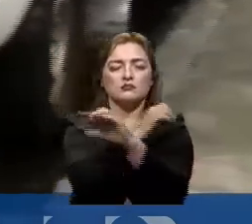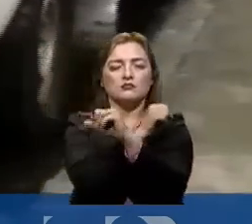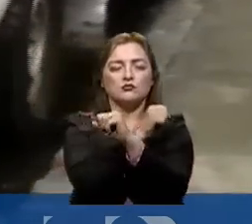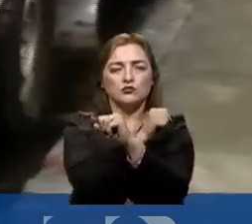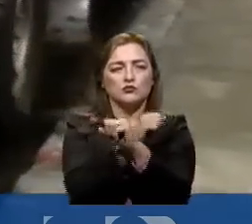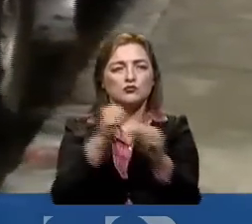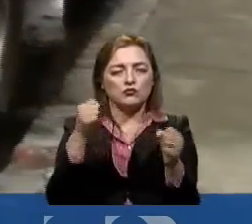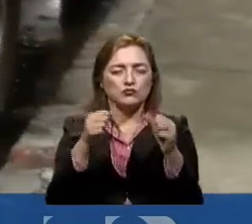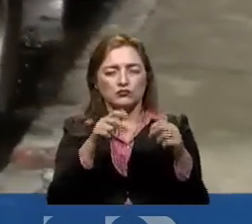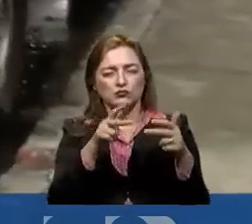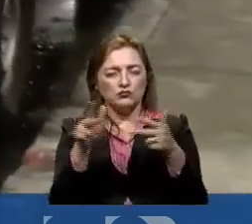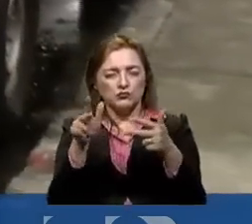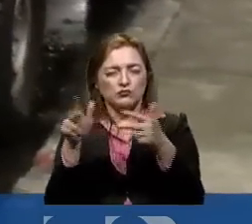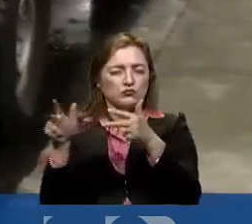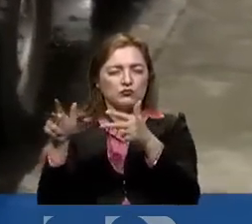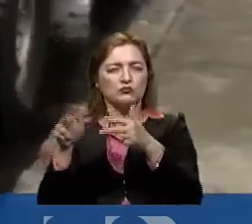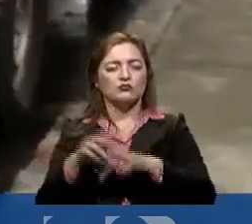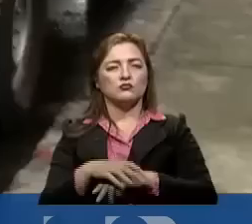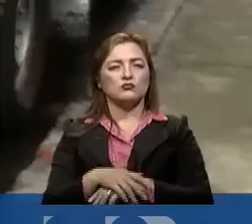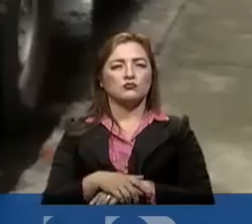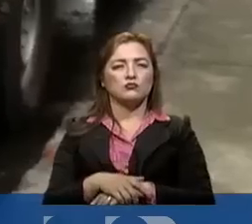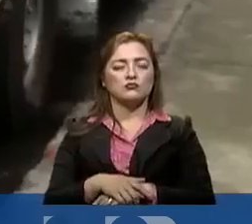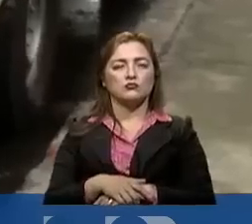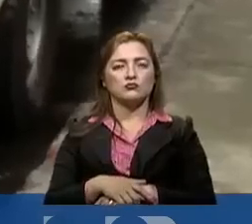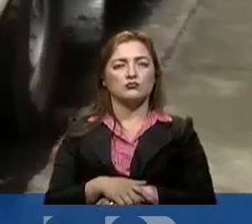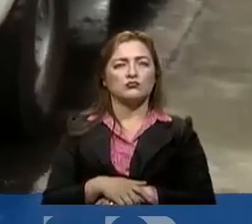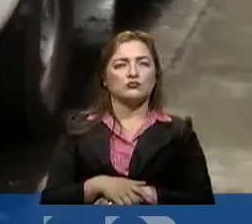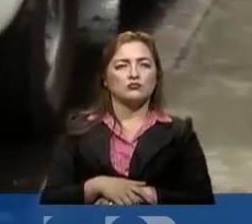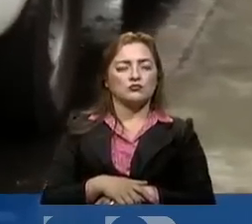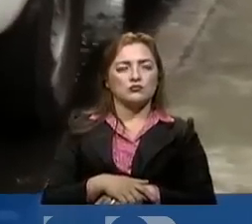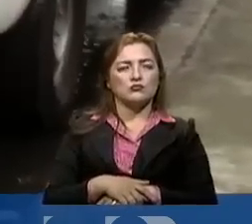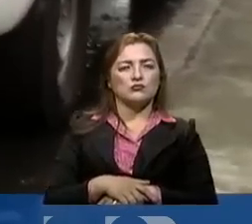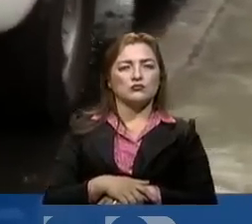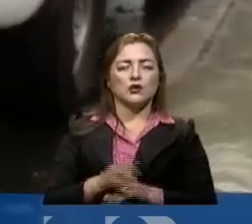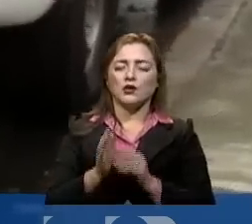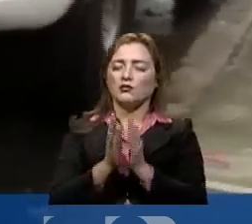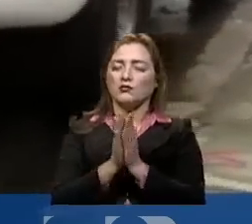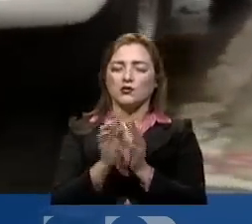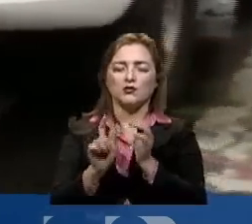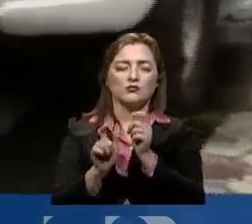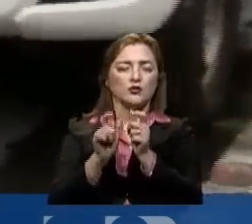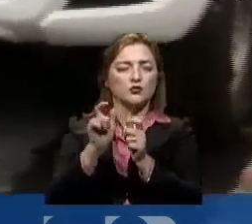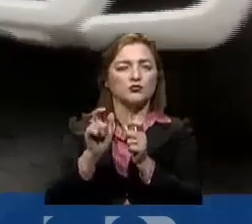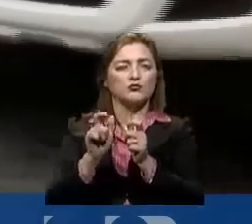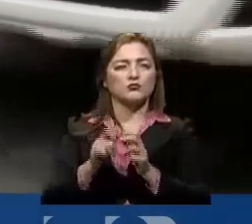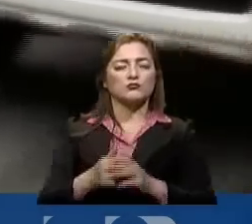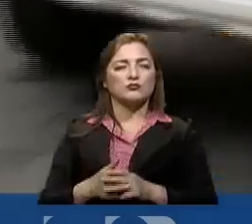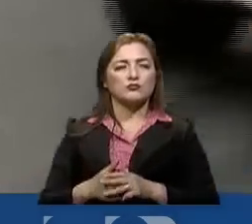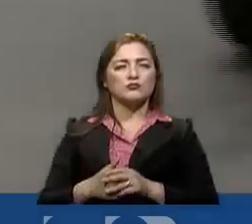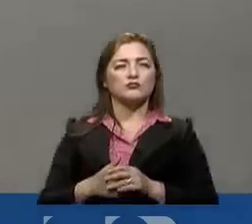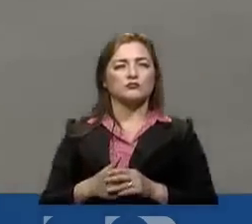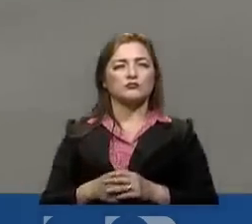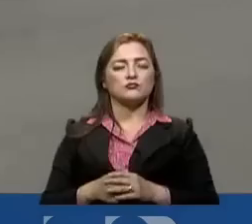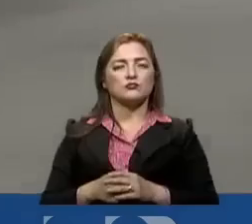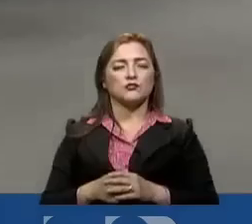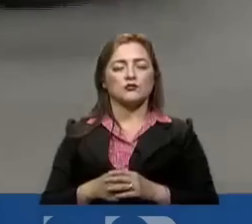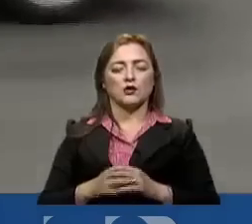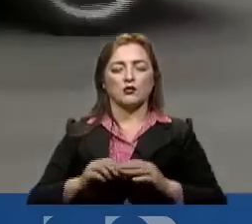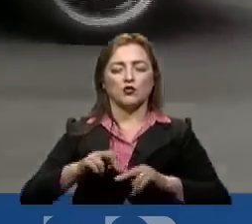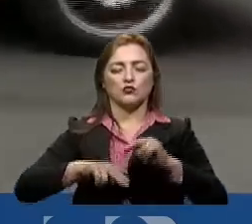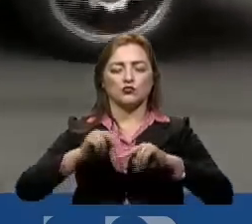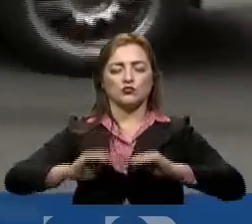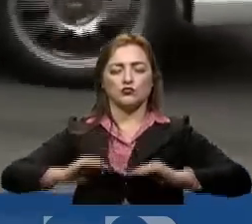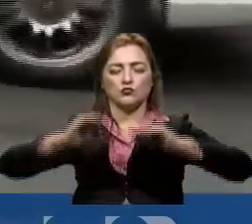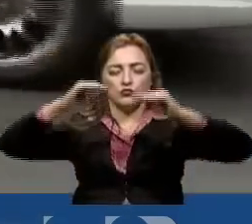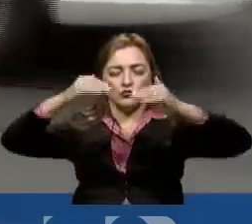noche, que el tráfico fluye un poco más, pasan a altas velocidades y es lo que piden los moradores, un rompe velocidades.